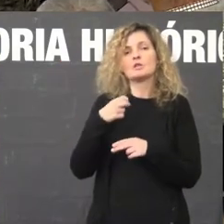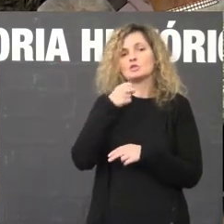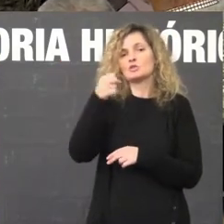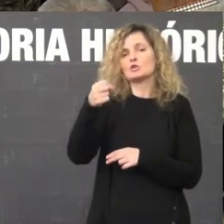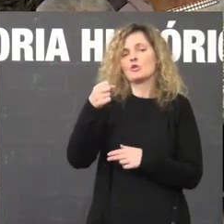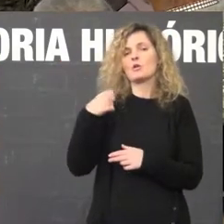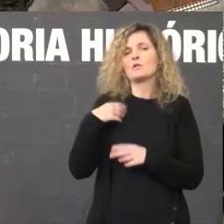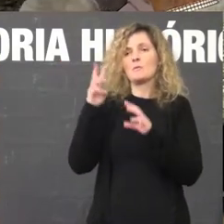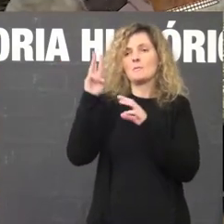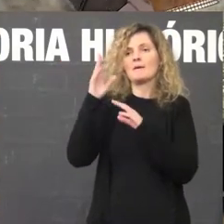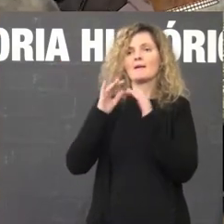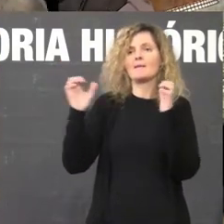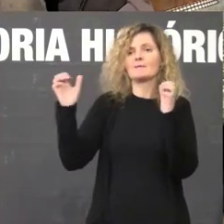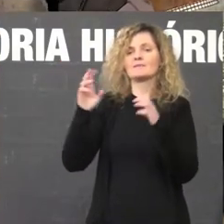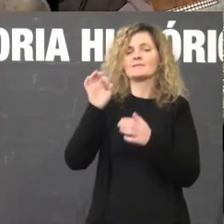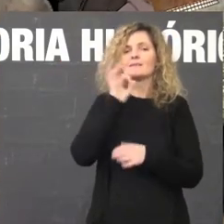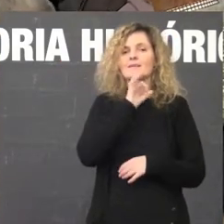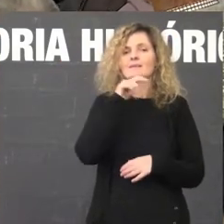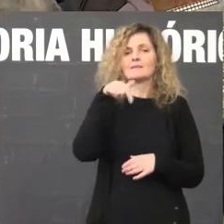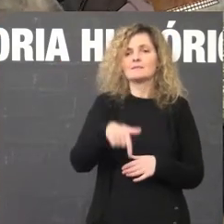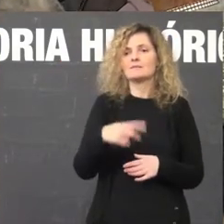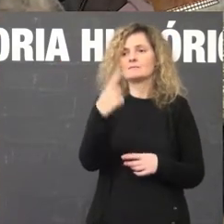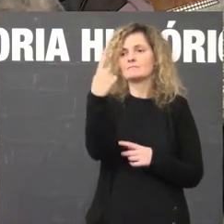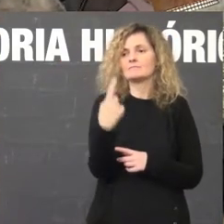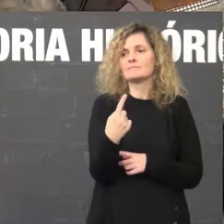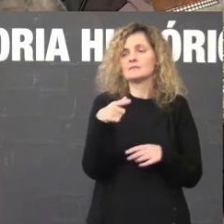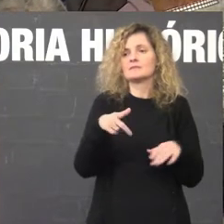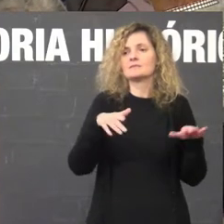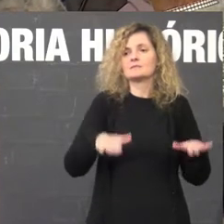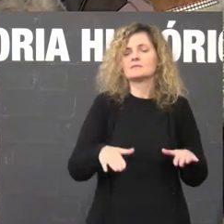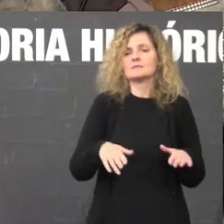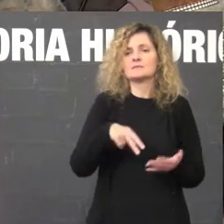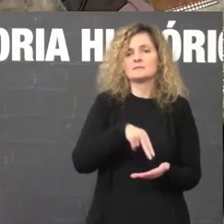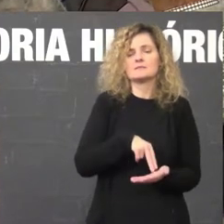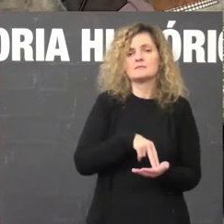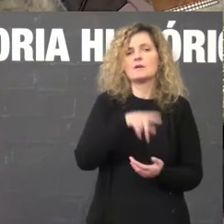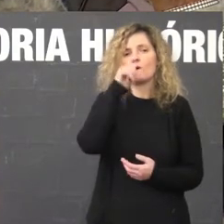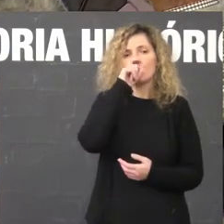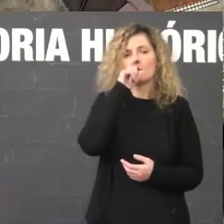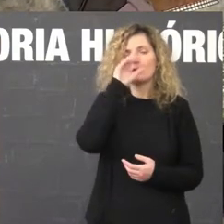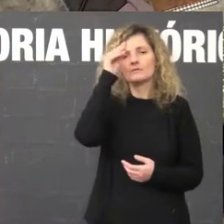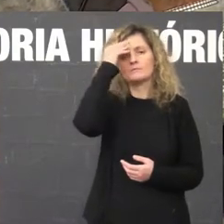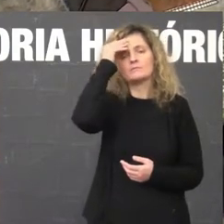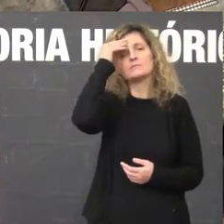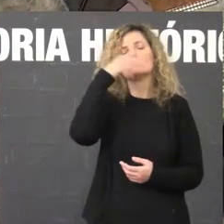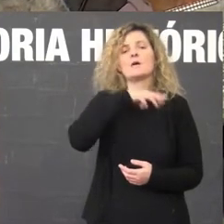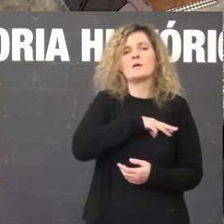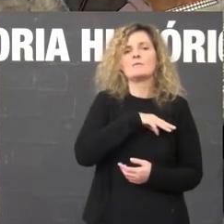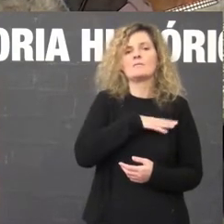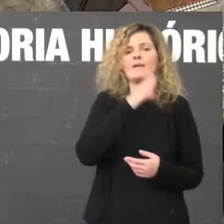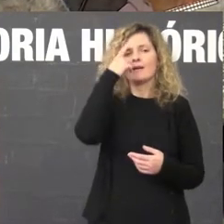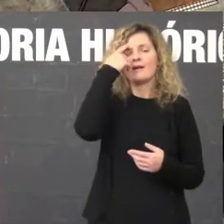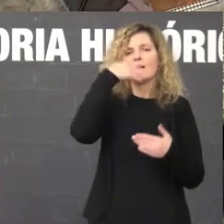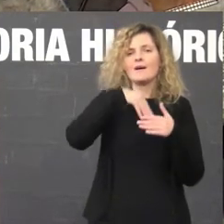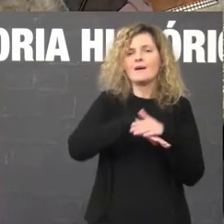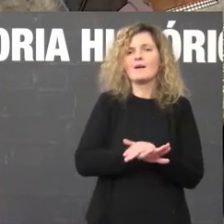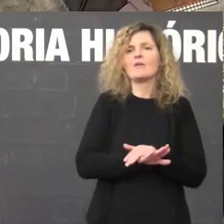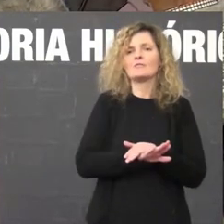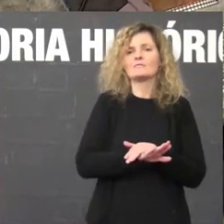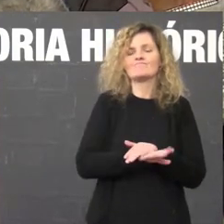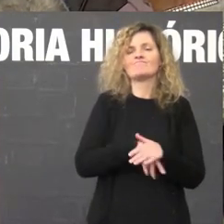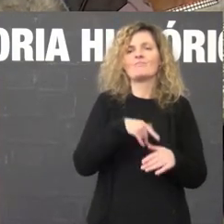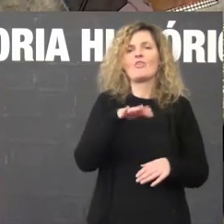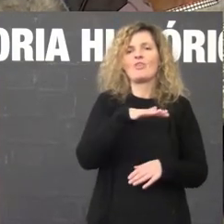no Parlamento Galego, aquí hoxe presente, e cuya memoria os masóns temos guardado no noso